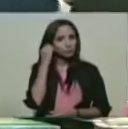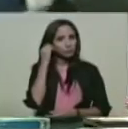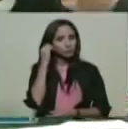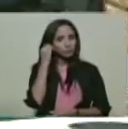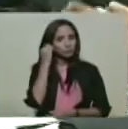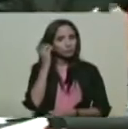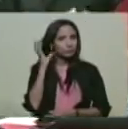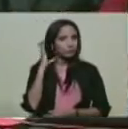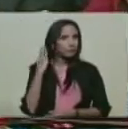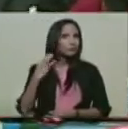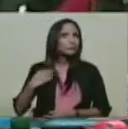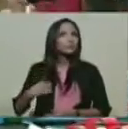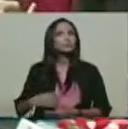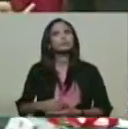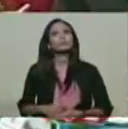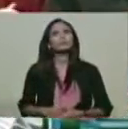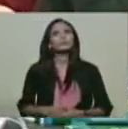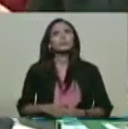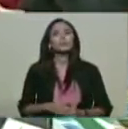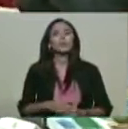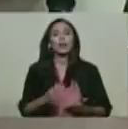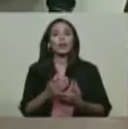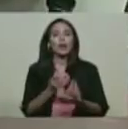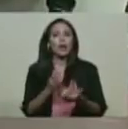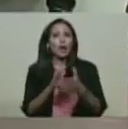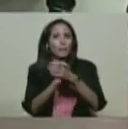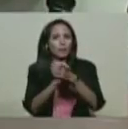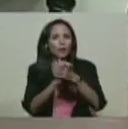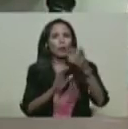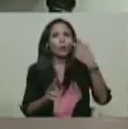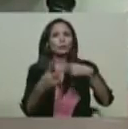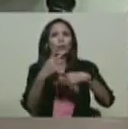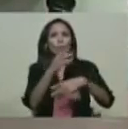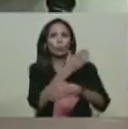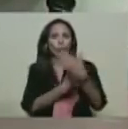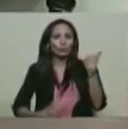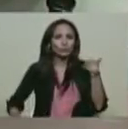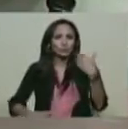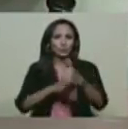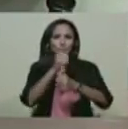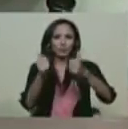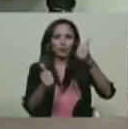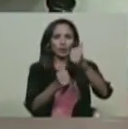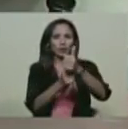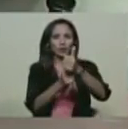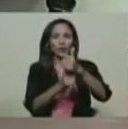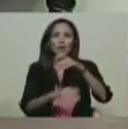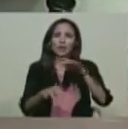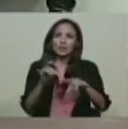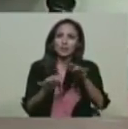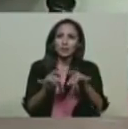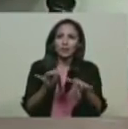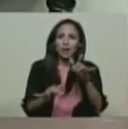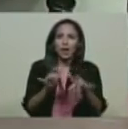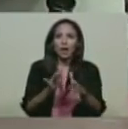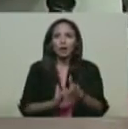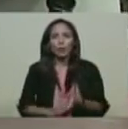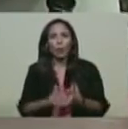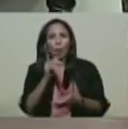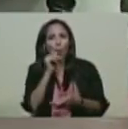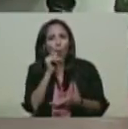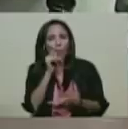Al compañero Elvis Amoroso, segundo vicepresidente. Al secretario Fidel